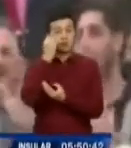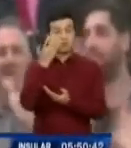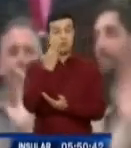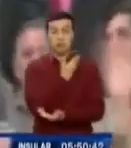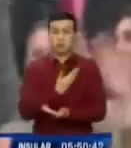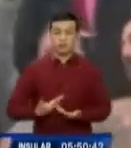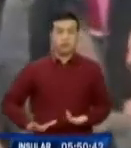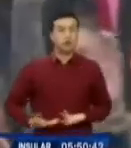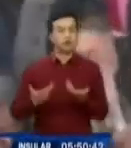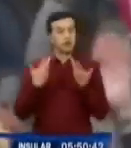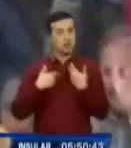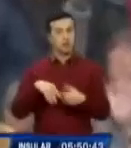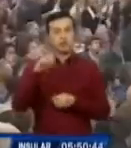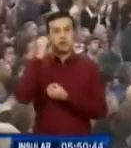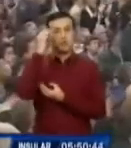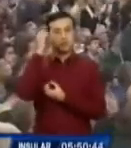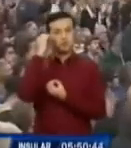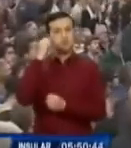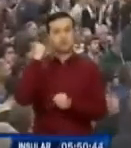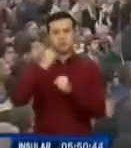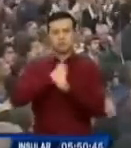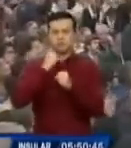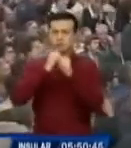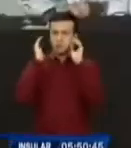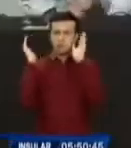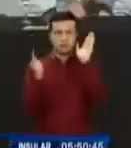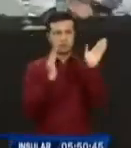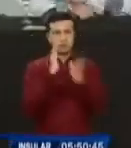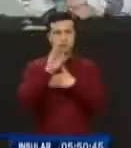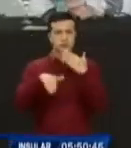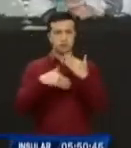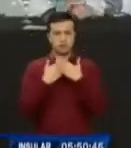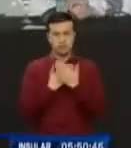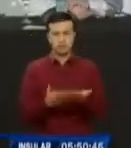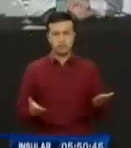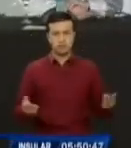asegurado en diferentes comunicados que trabajará para todos. Fanny Lara, Ecuador TV.